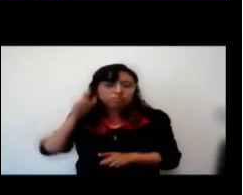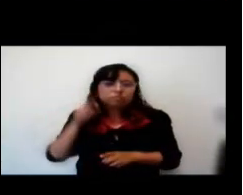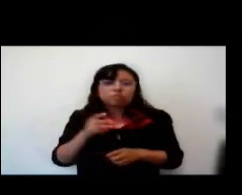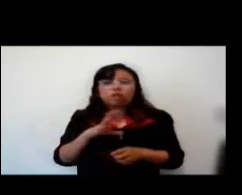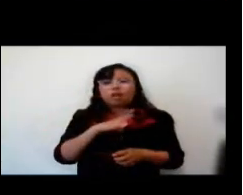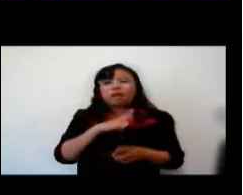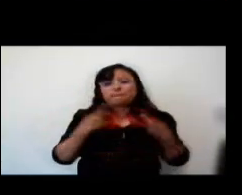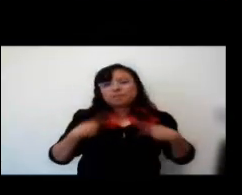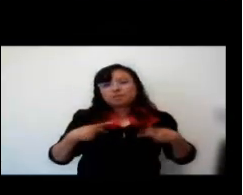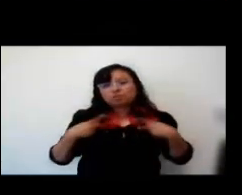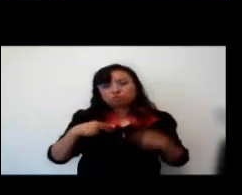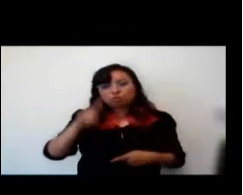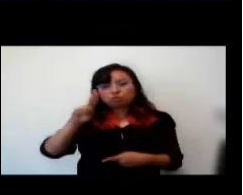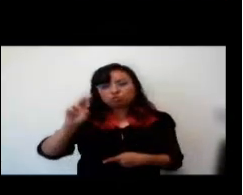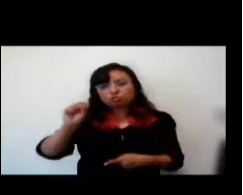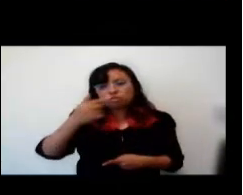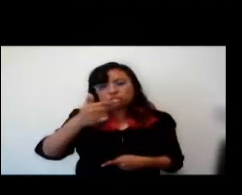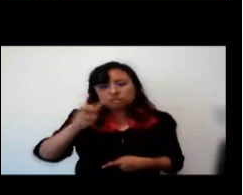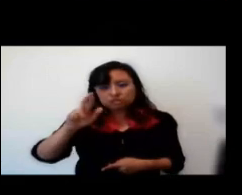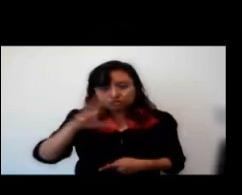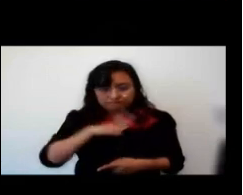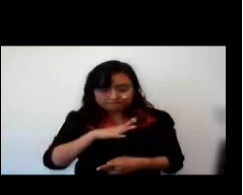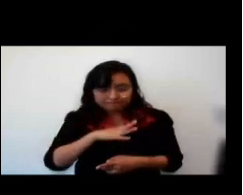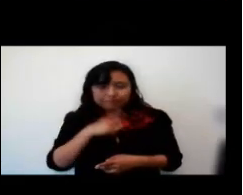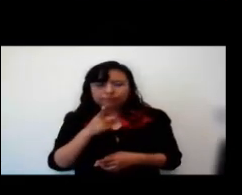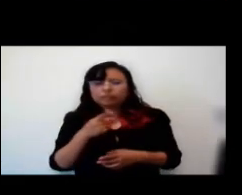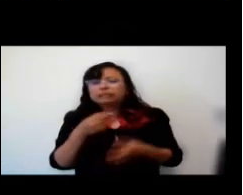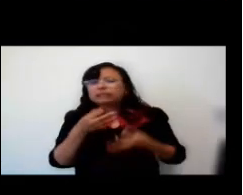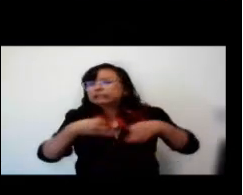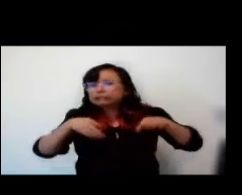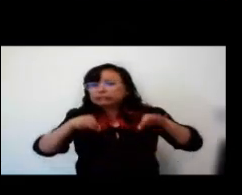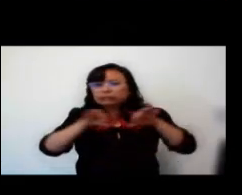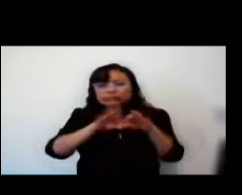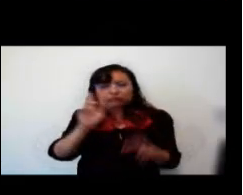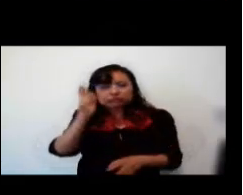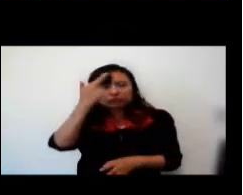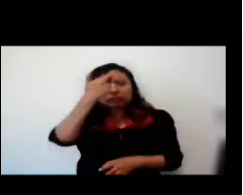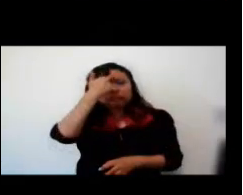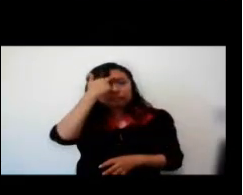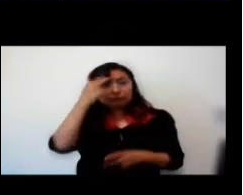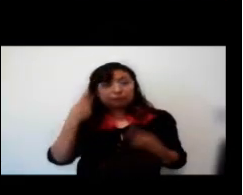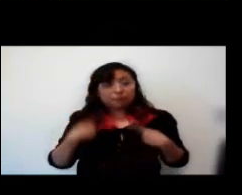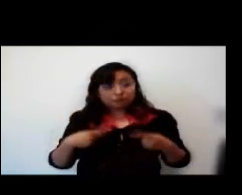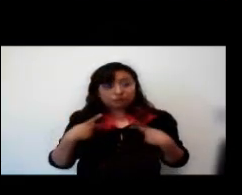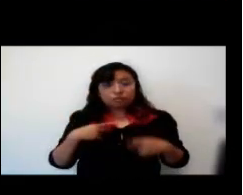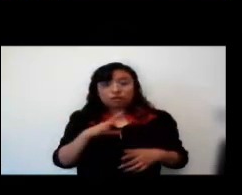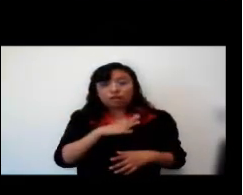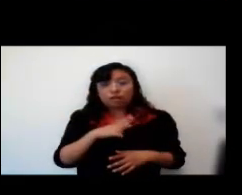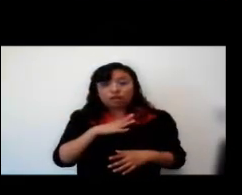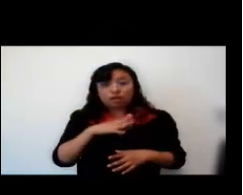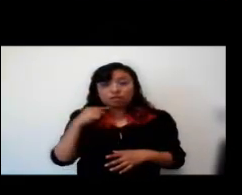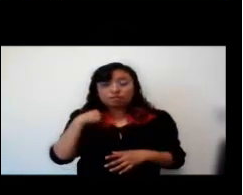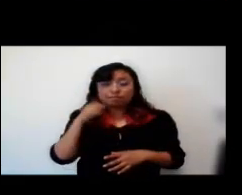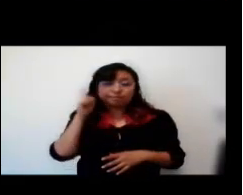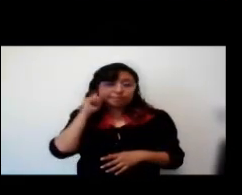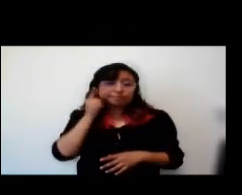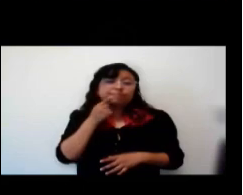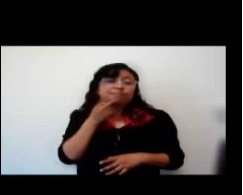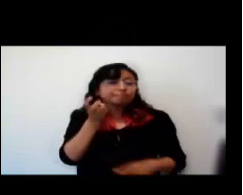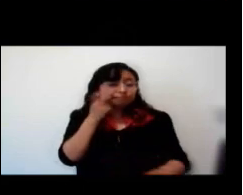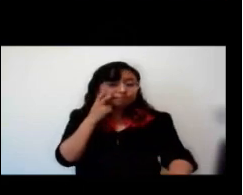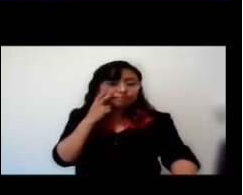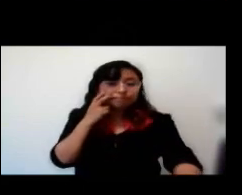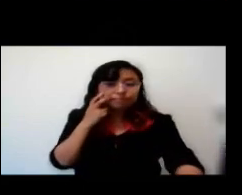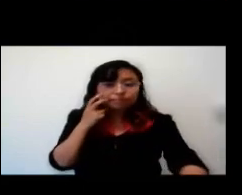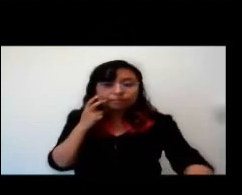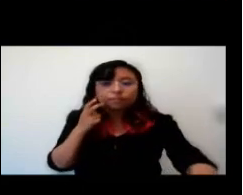con Usher? Es importante recordar que la gente que tiene pérdida en la visión va a depender